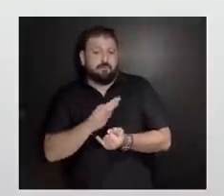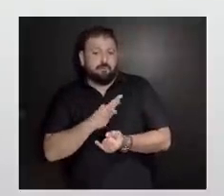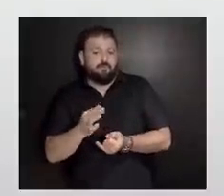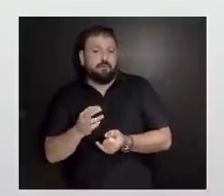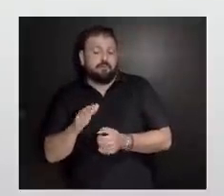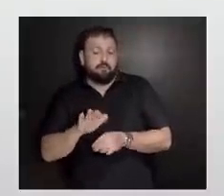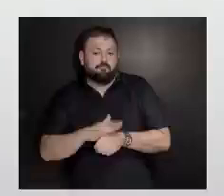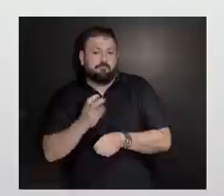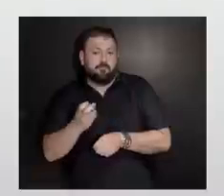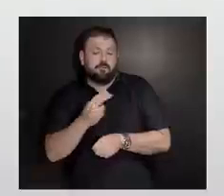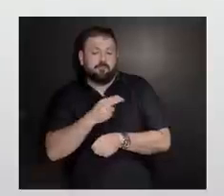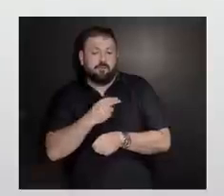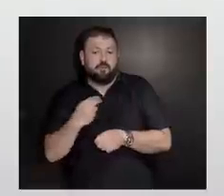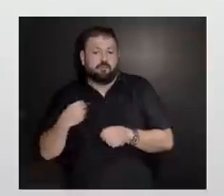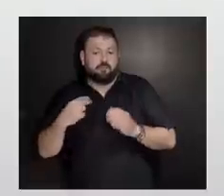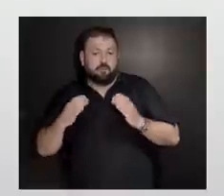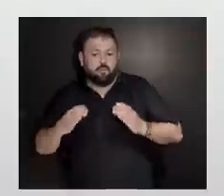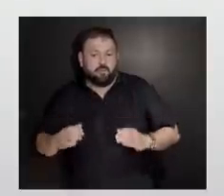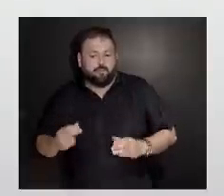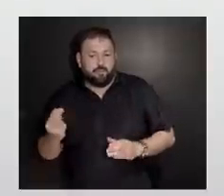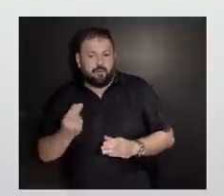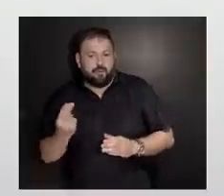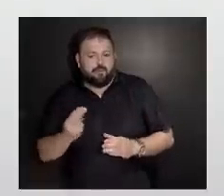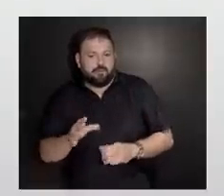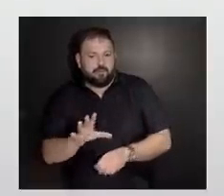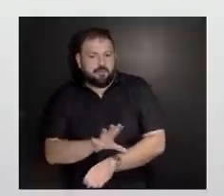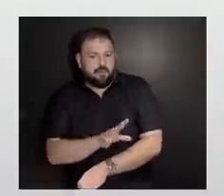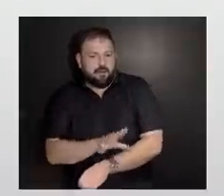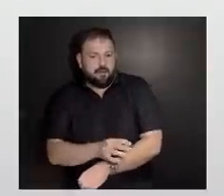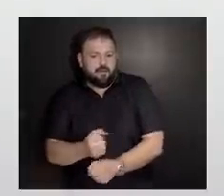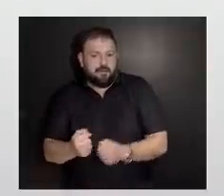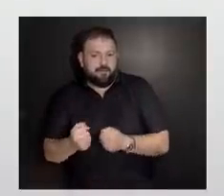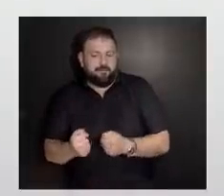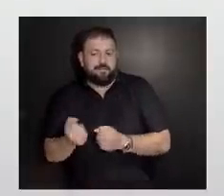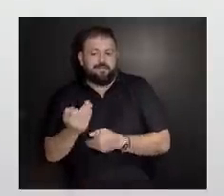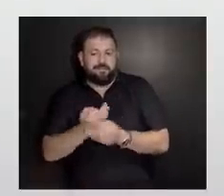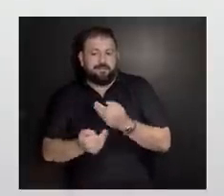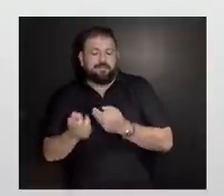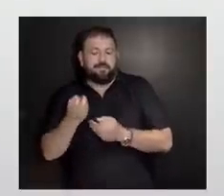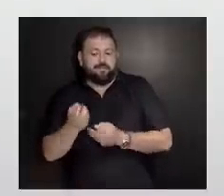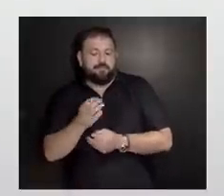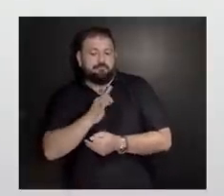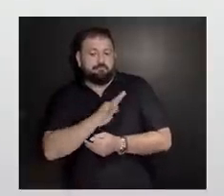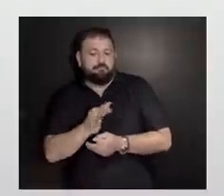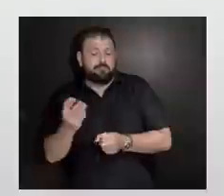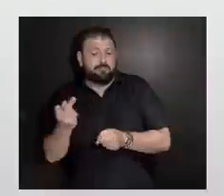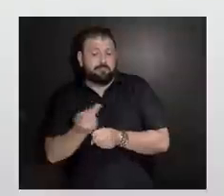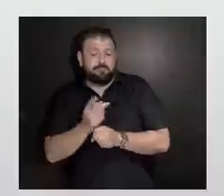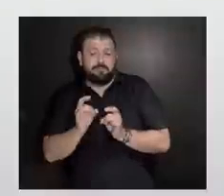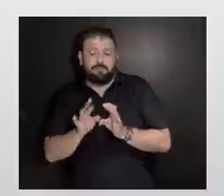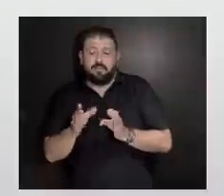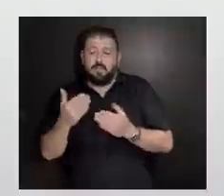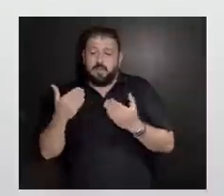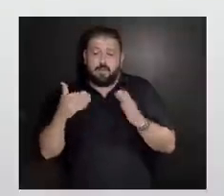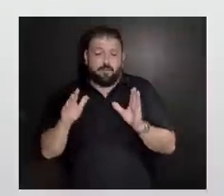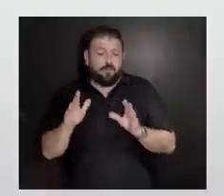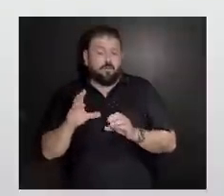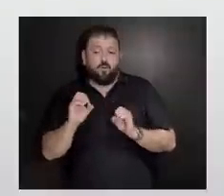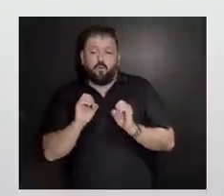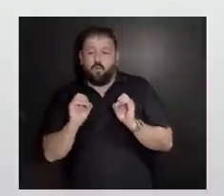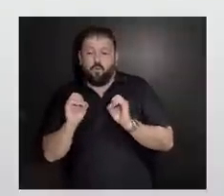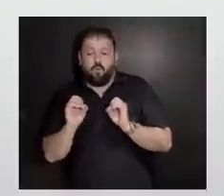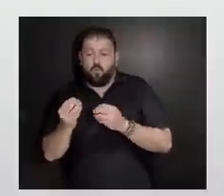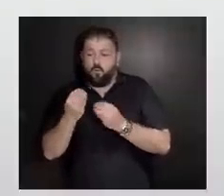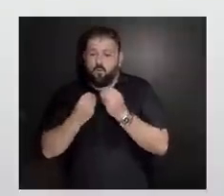que va a tener todos nuestros tejidos, principalmente el cerebro. Y estas pueden ser de manera repentina, es decir, que a lo mejor no consumimos algún